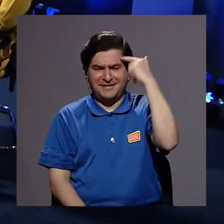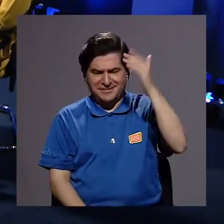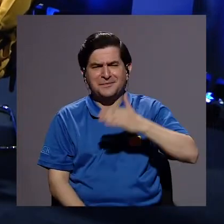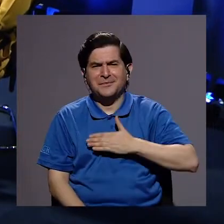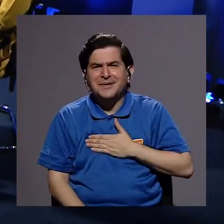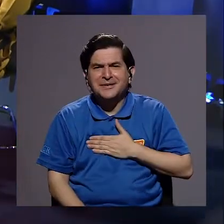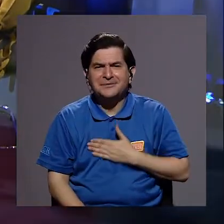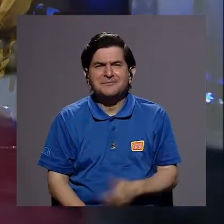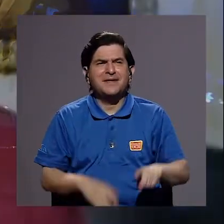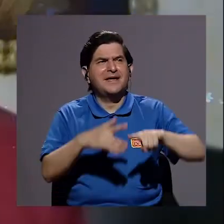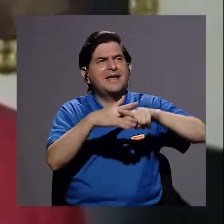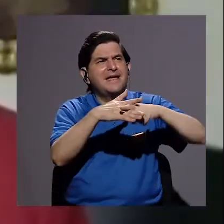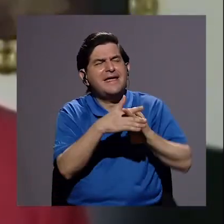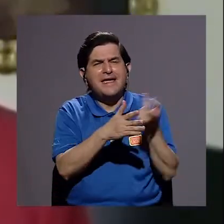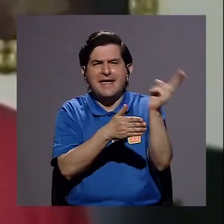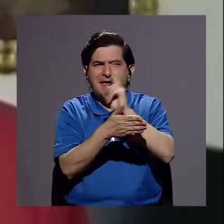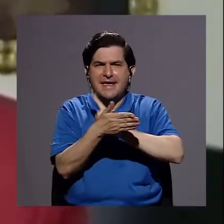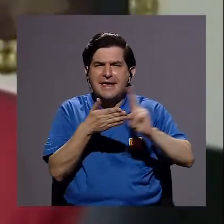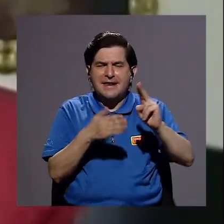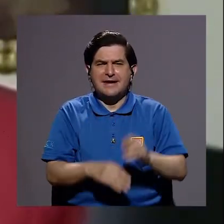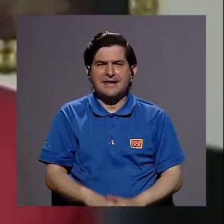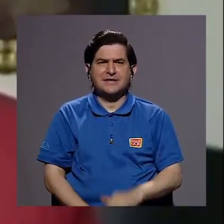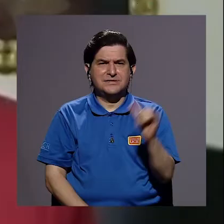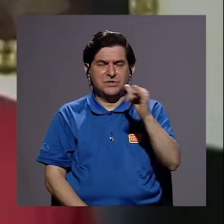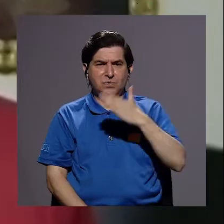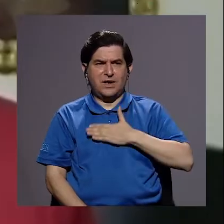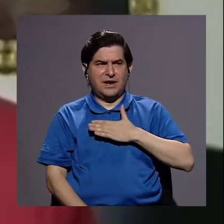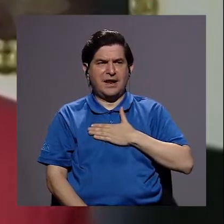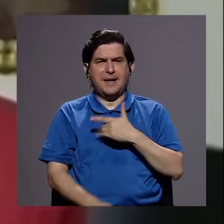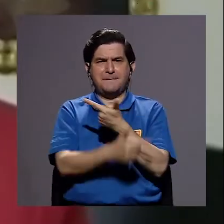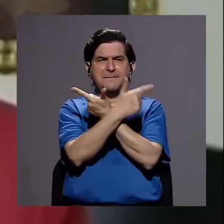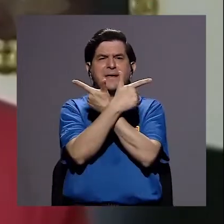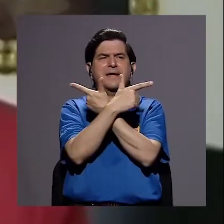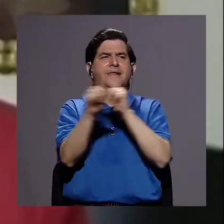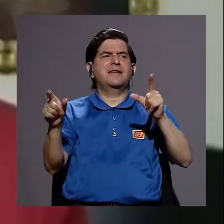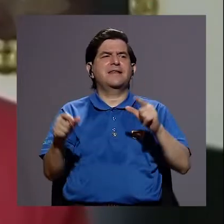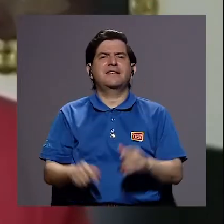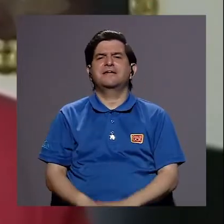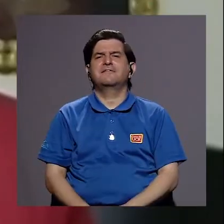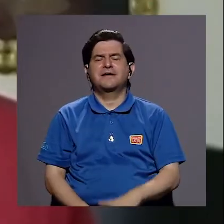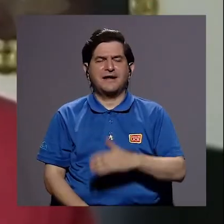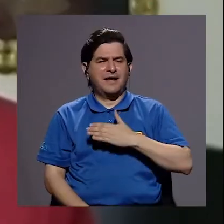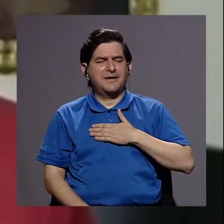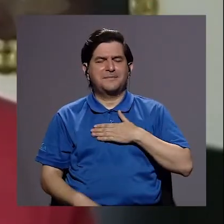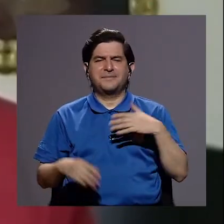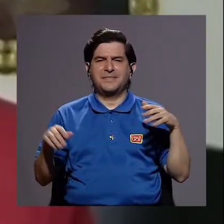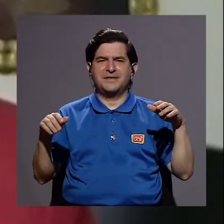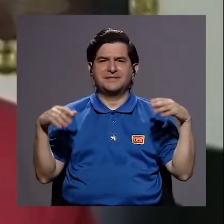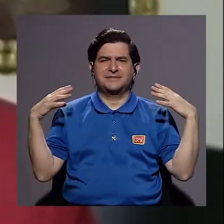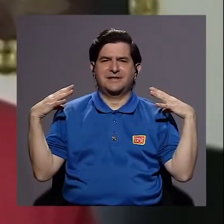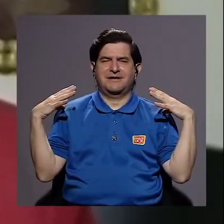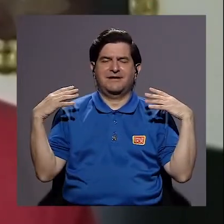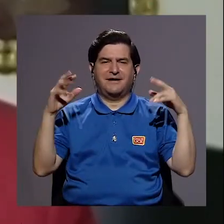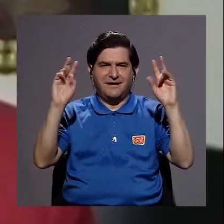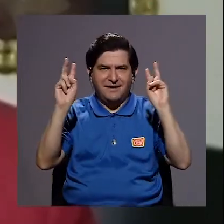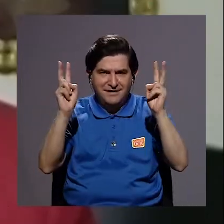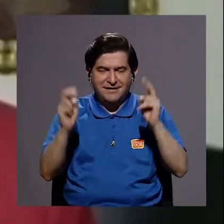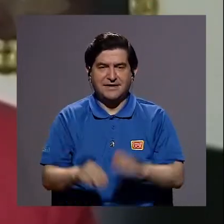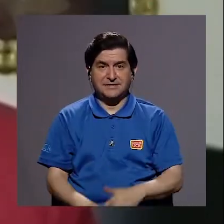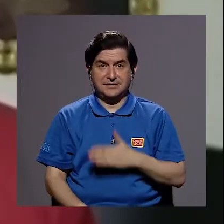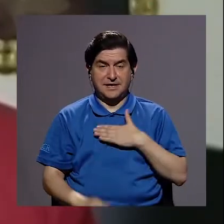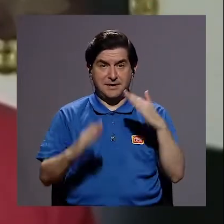para mí la entrada a la universidad fue como que si me hubieran soltado las alas. En mi